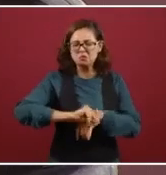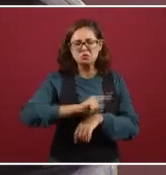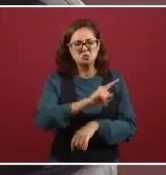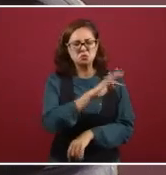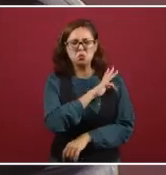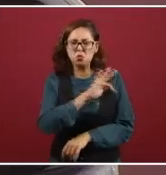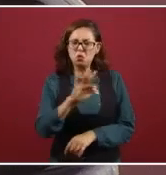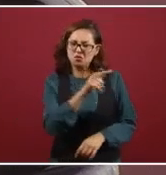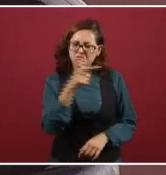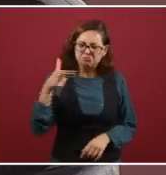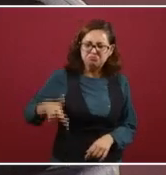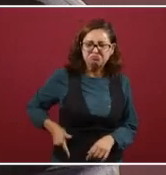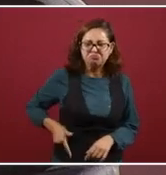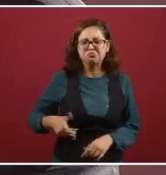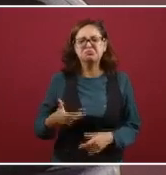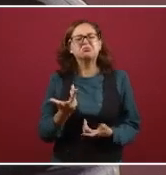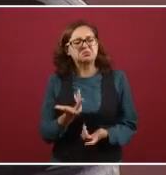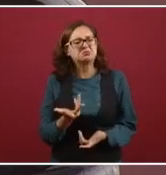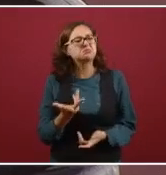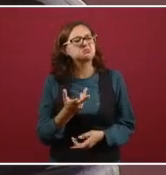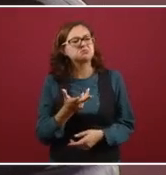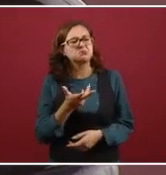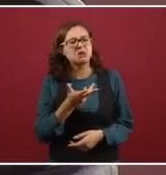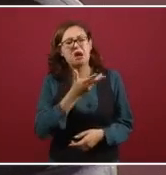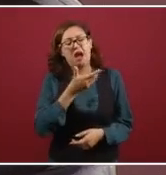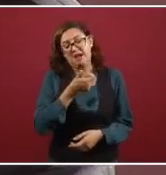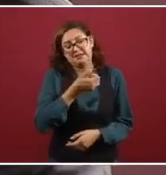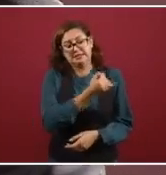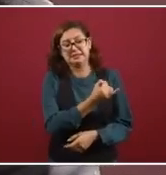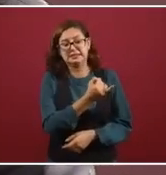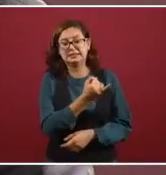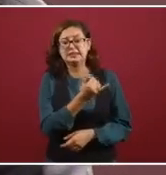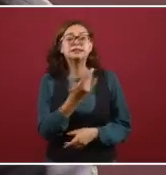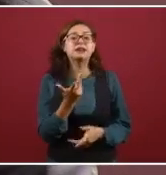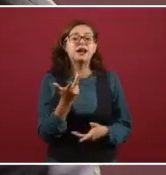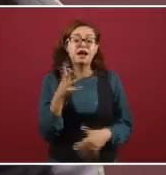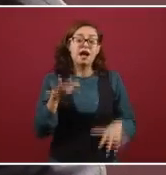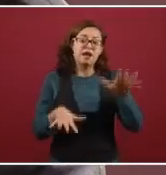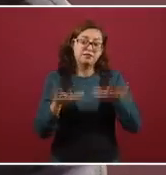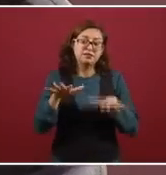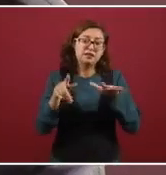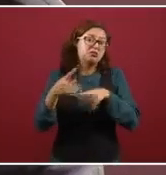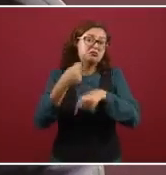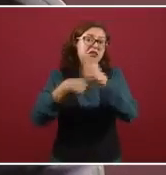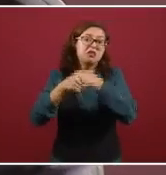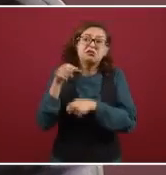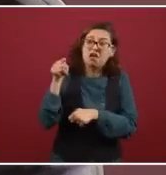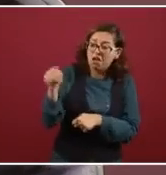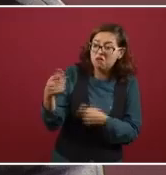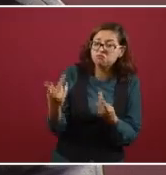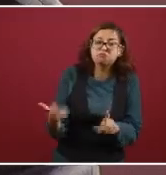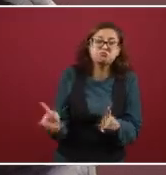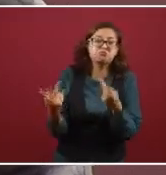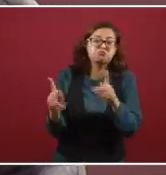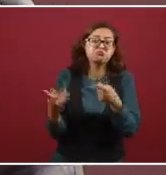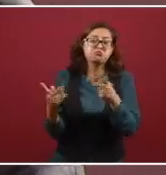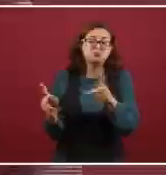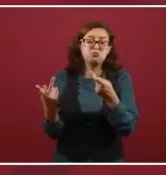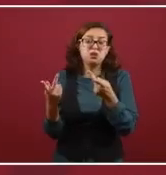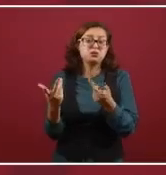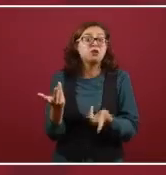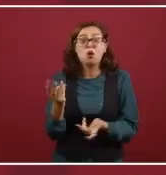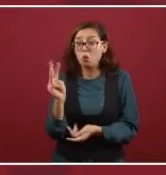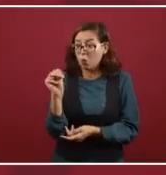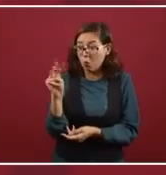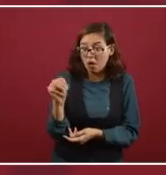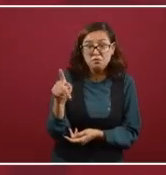Me decían que incluso hasta a veces en las propias tiendas se venden armas, tipo Walmart, tipo